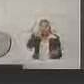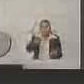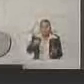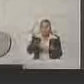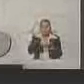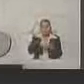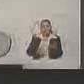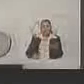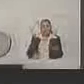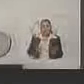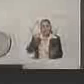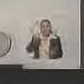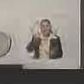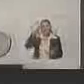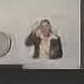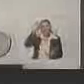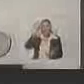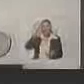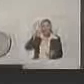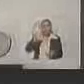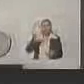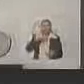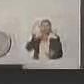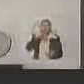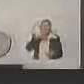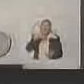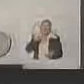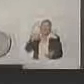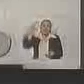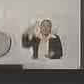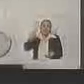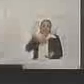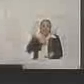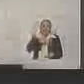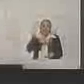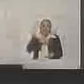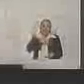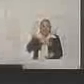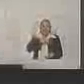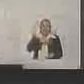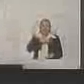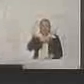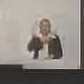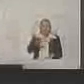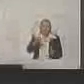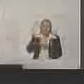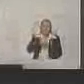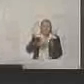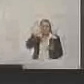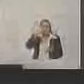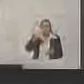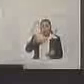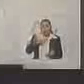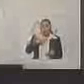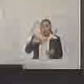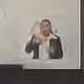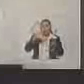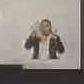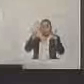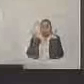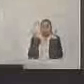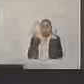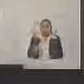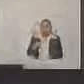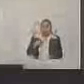que su madre tiene la capacidad para votar por una persona que quiere el cambio, que es honesta, y que jamás, jamás se mancharía